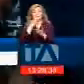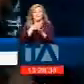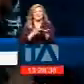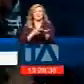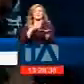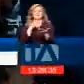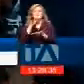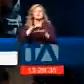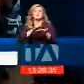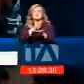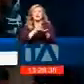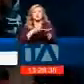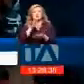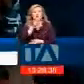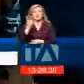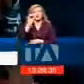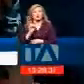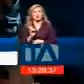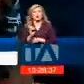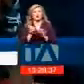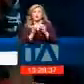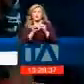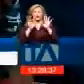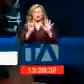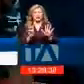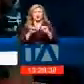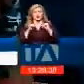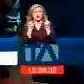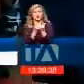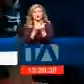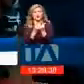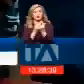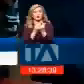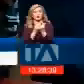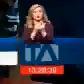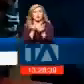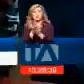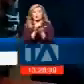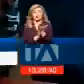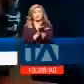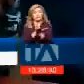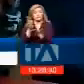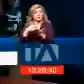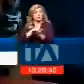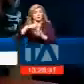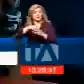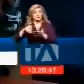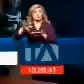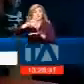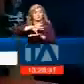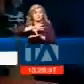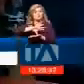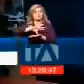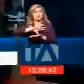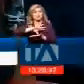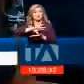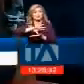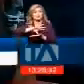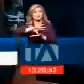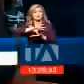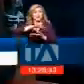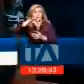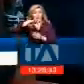contenido. Nosotros como Partido Social Cristiano, como bloque, por viabilizar este proyecto en el pleno de la Asamblea Nacional, vamos a